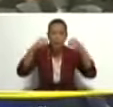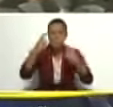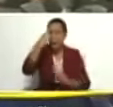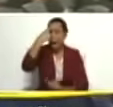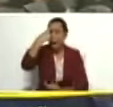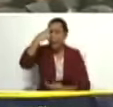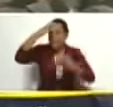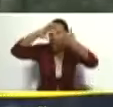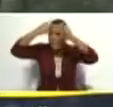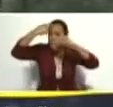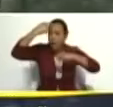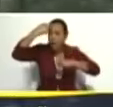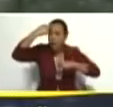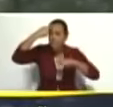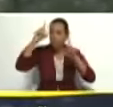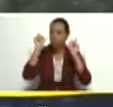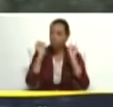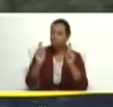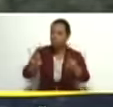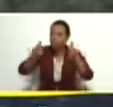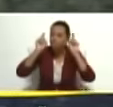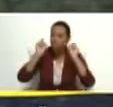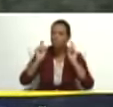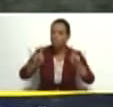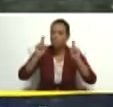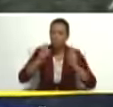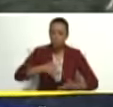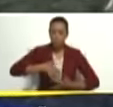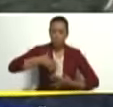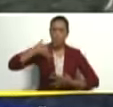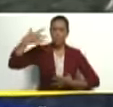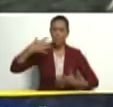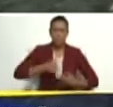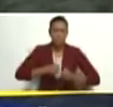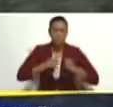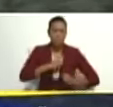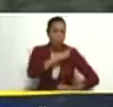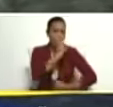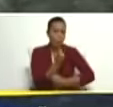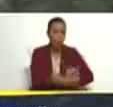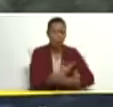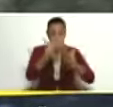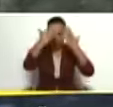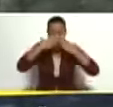mente, la formación del espíritu, del alma,